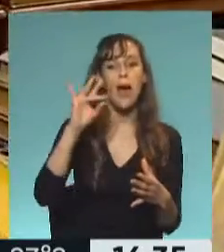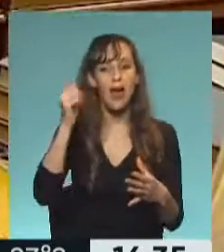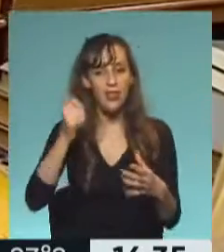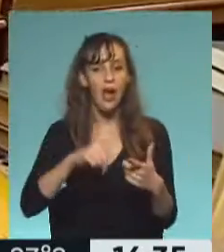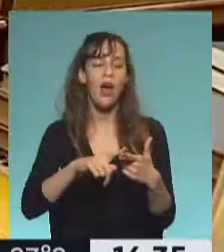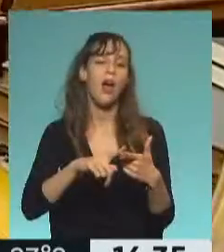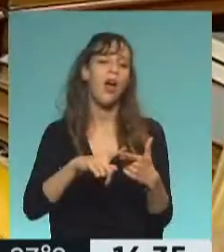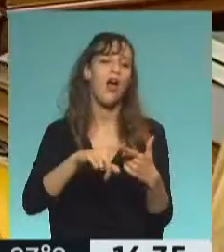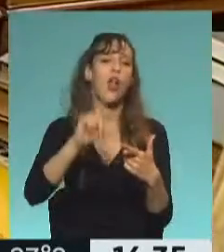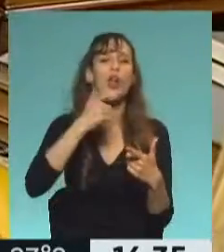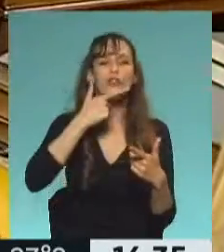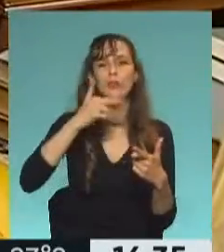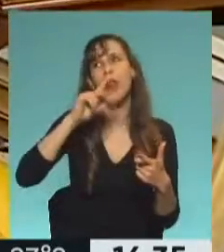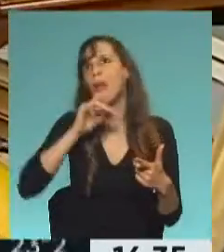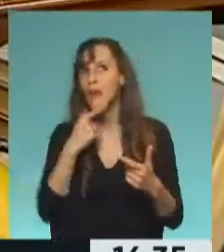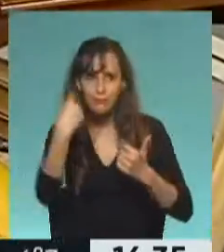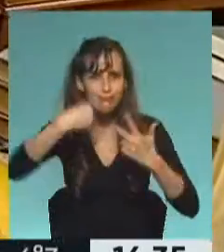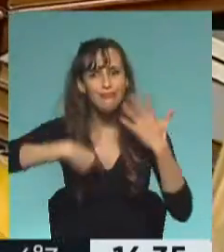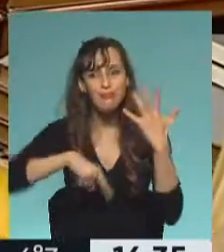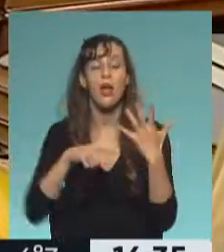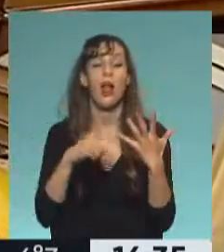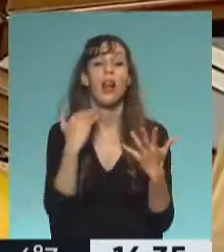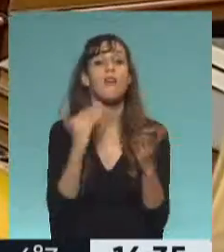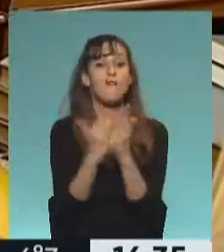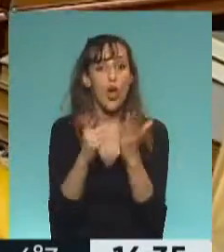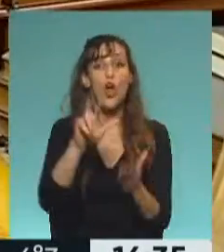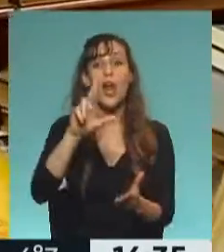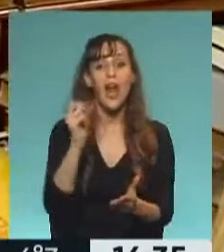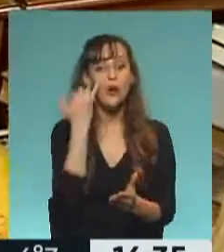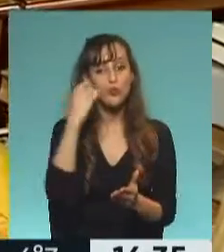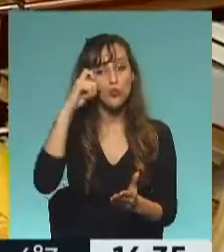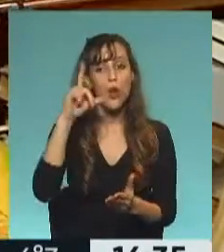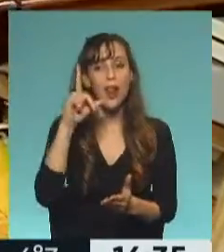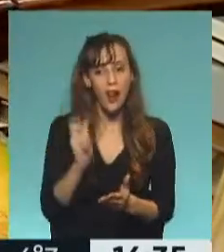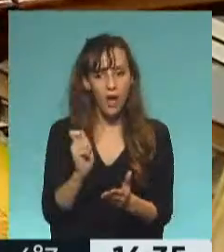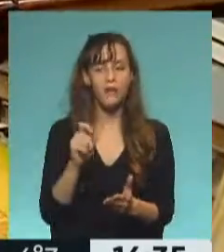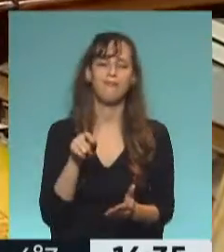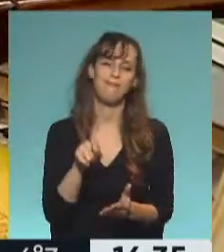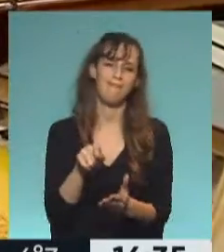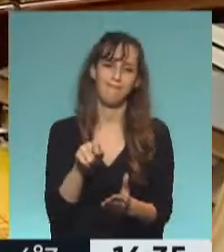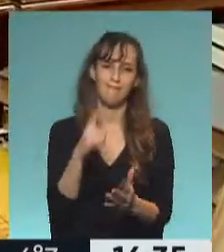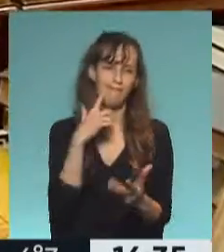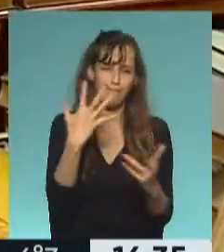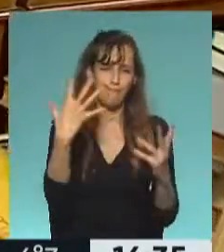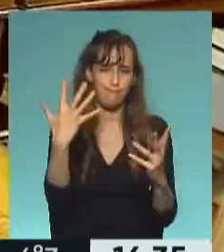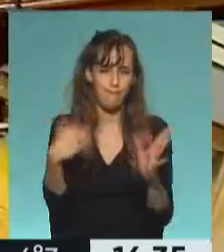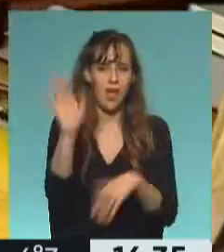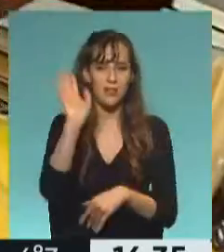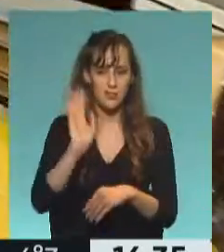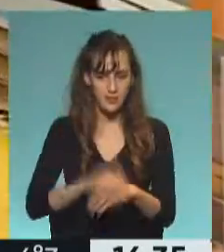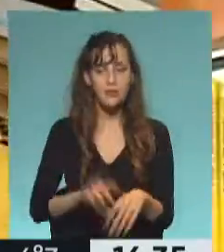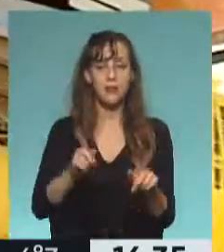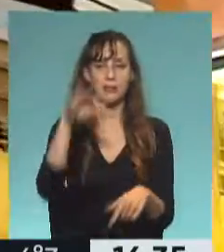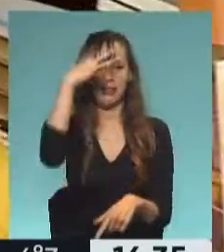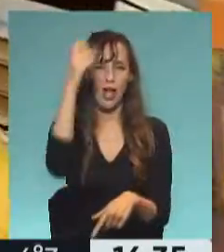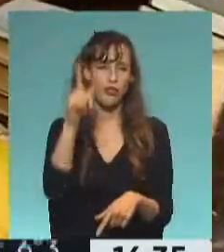reeditaron a reeditar. Rayuela es como un ícono en los seguidores de Cortázar. Sí, además una obra literaria